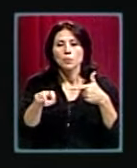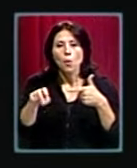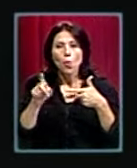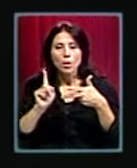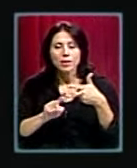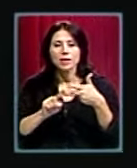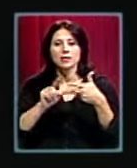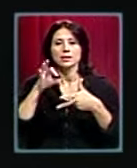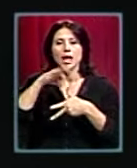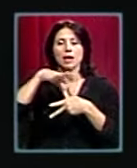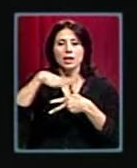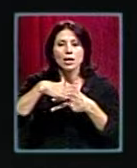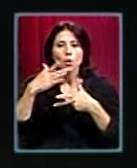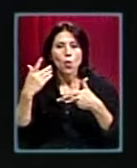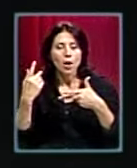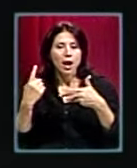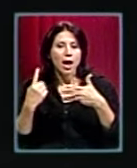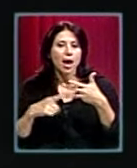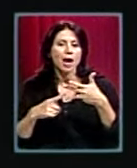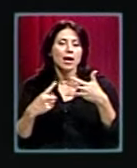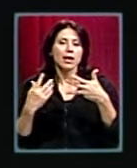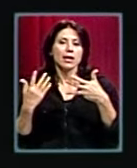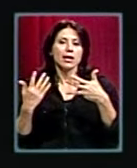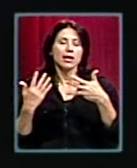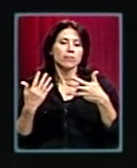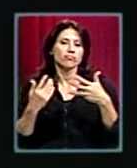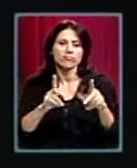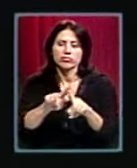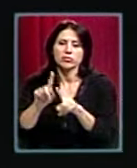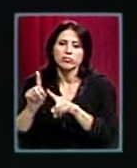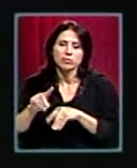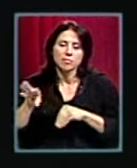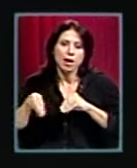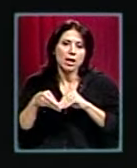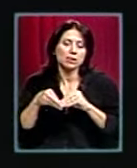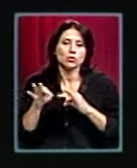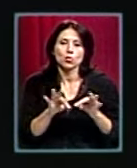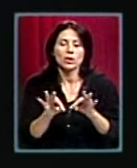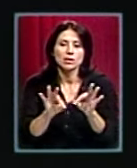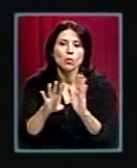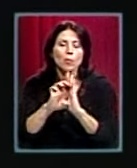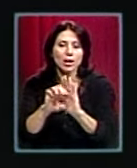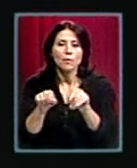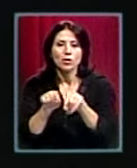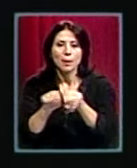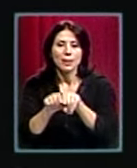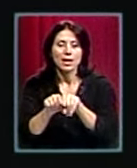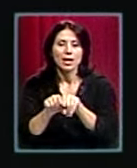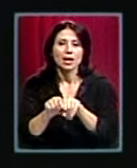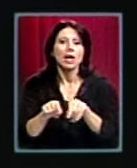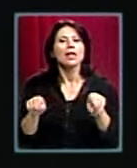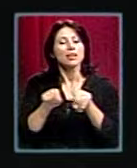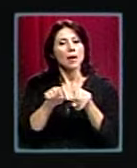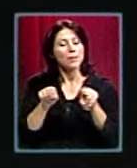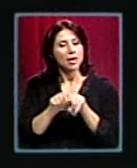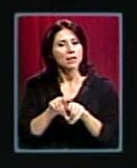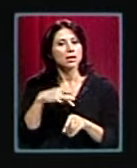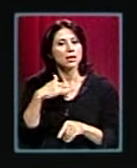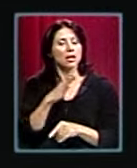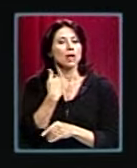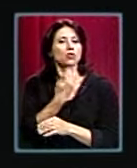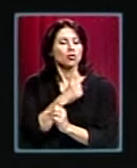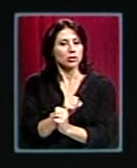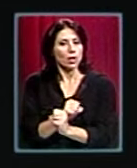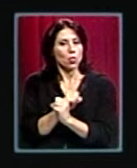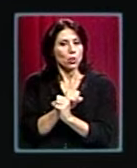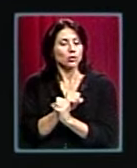sector agrícola, entre otros, o el sector turismo, por ejemplo, también. Estar seguros de que lo que estamos midiendo es